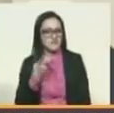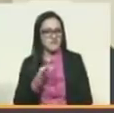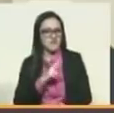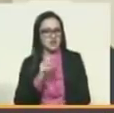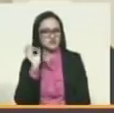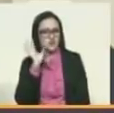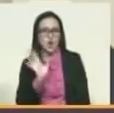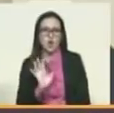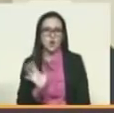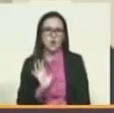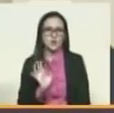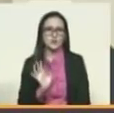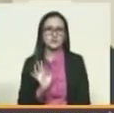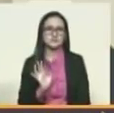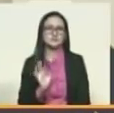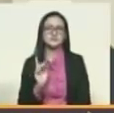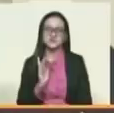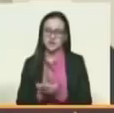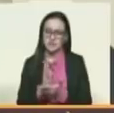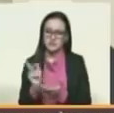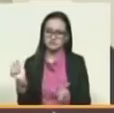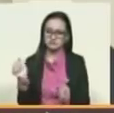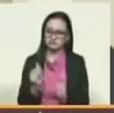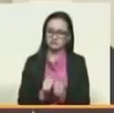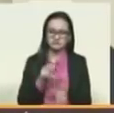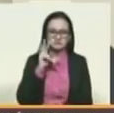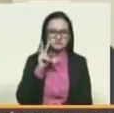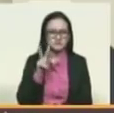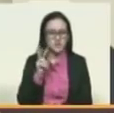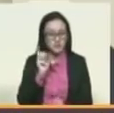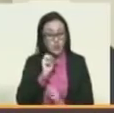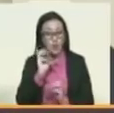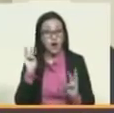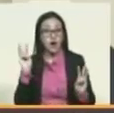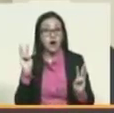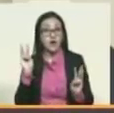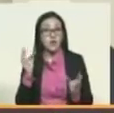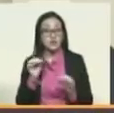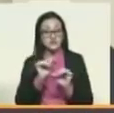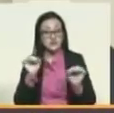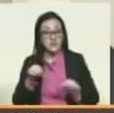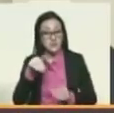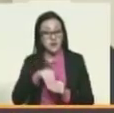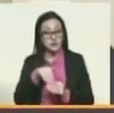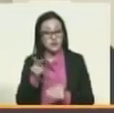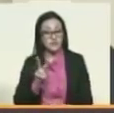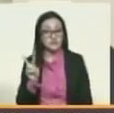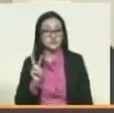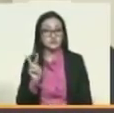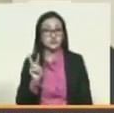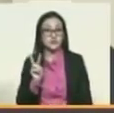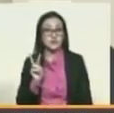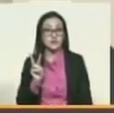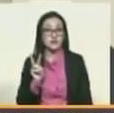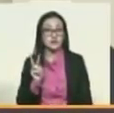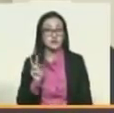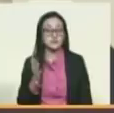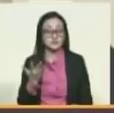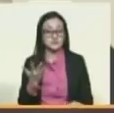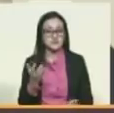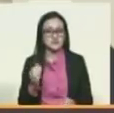siempre a acompañarnos y mirar con asombro el sistema electoral venezolano, la integridad y